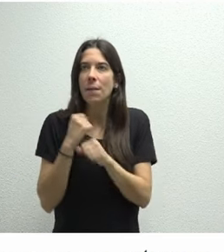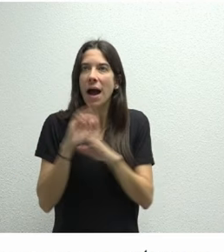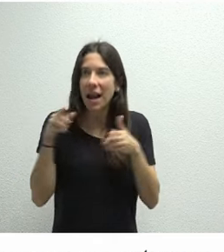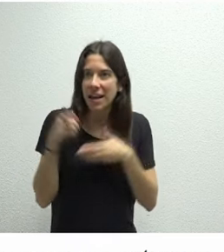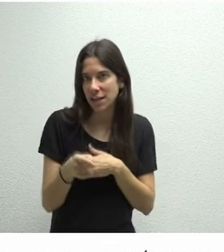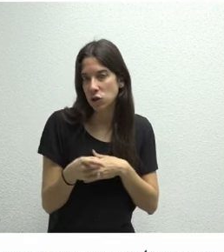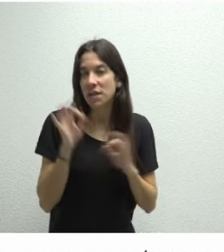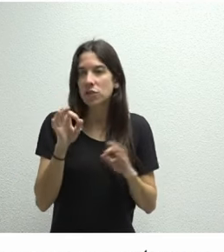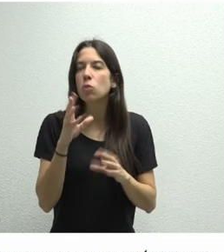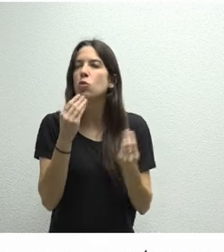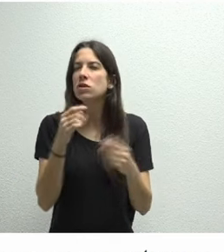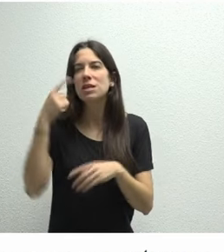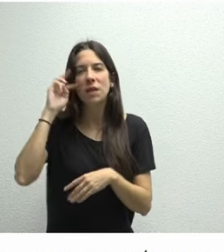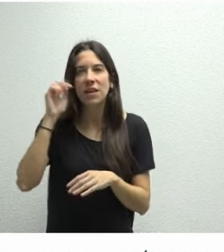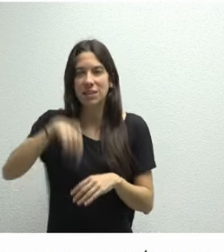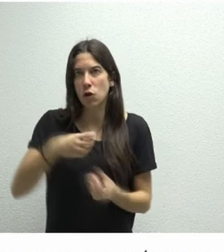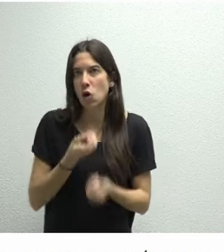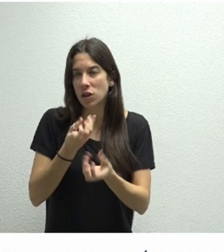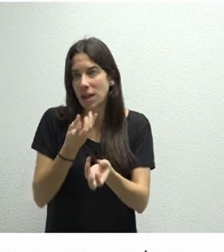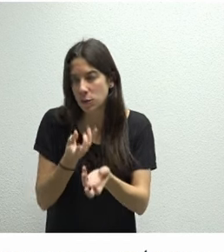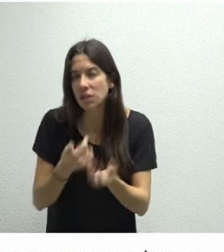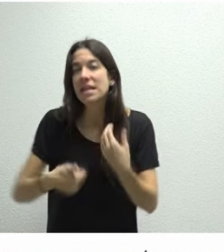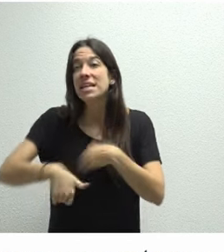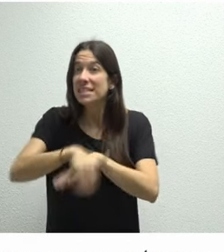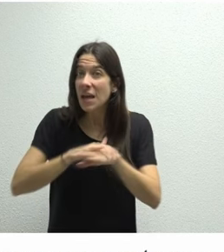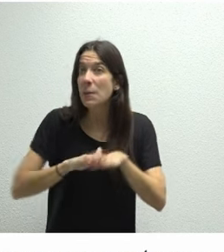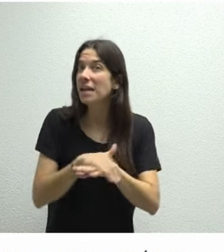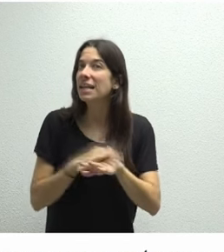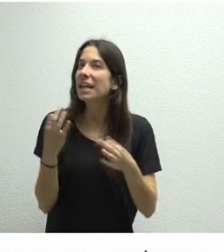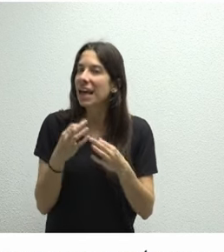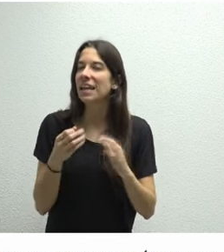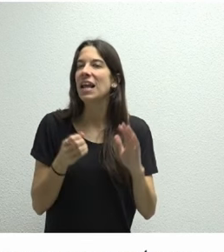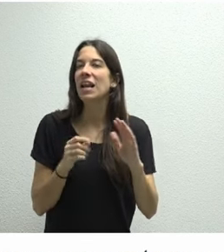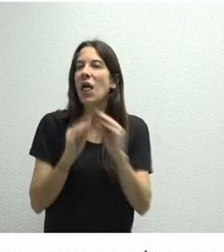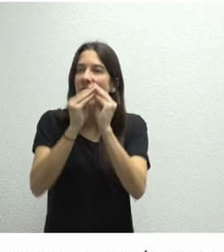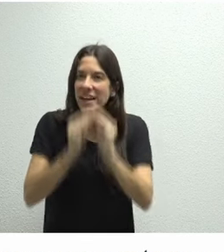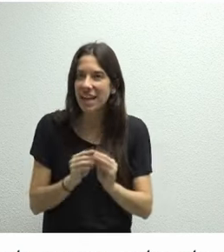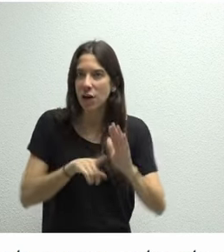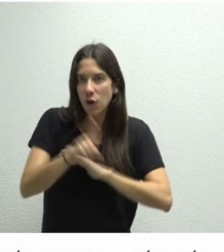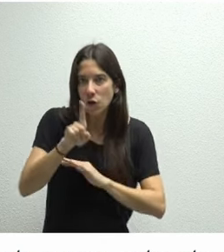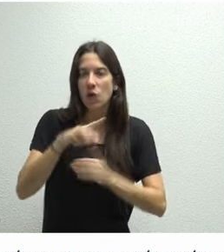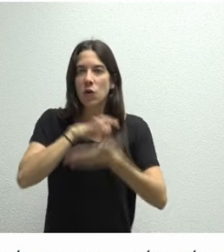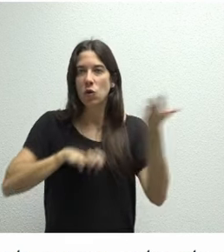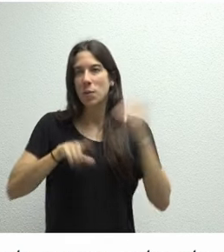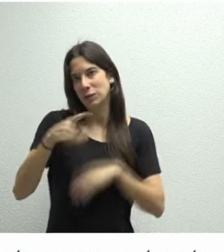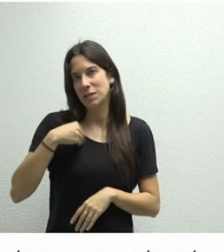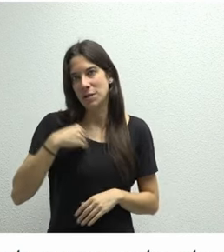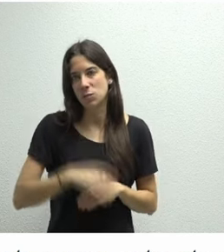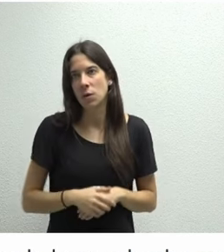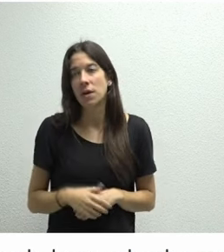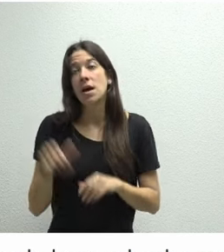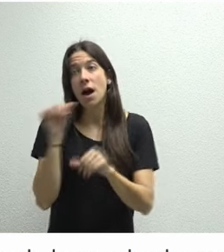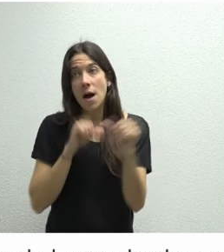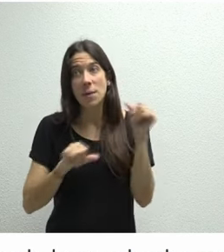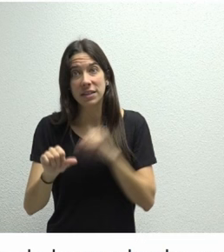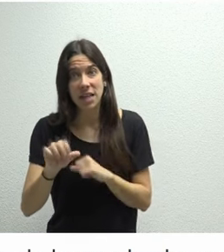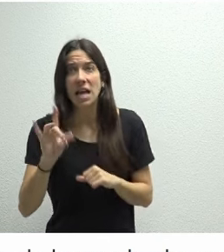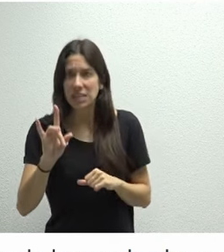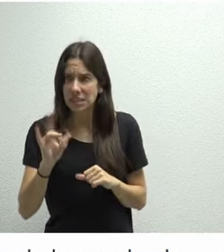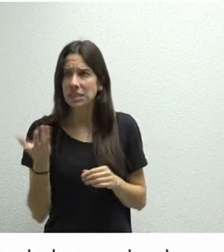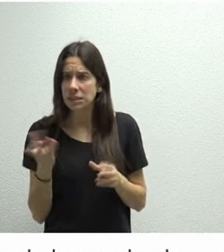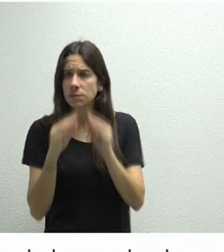experiencias que vamos a contar hoy se basan en el en el desarrollo de este de este documento a partir de ahí se han ido haciendo